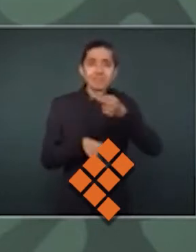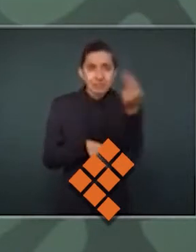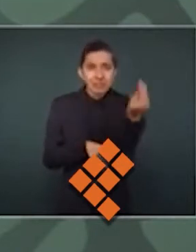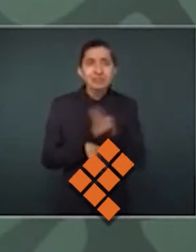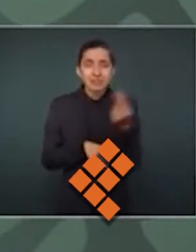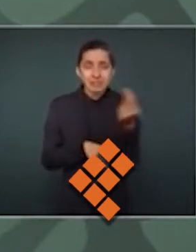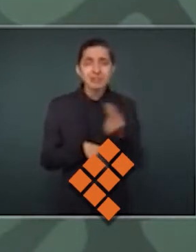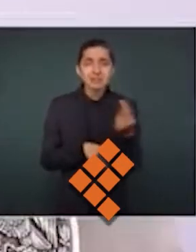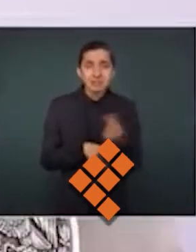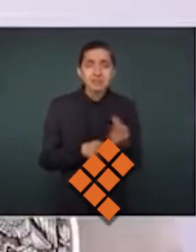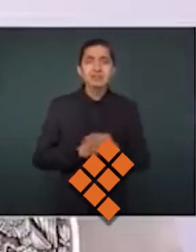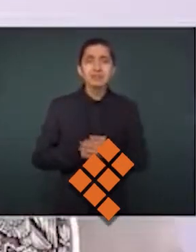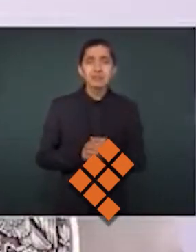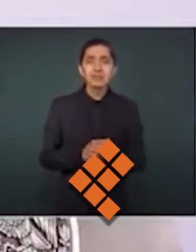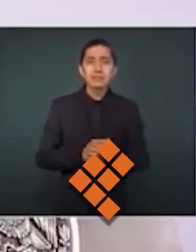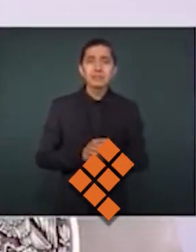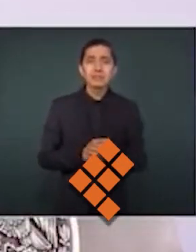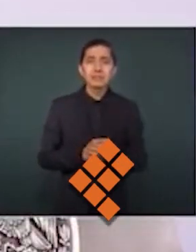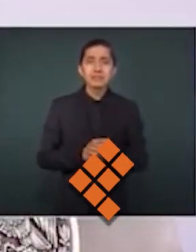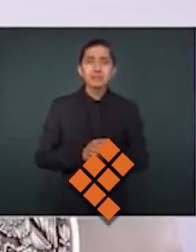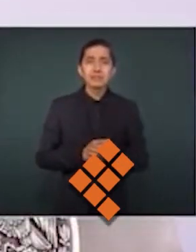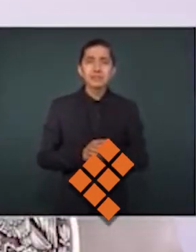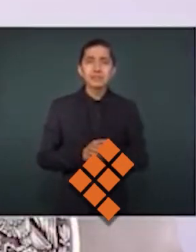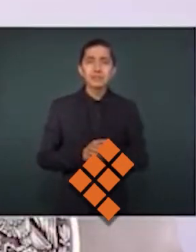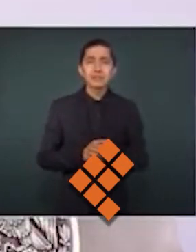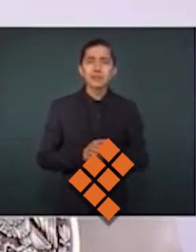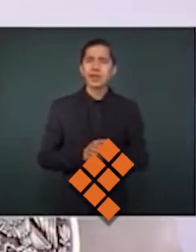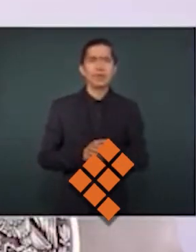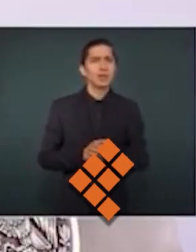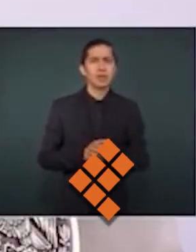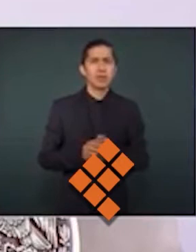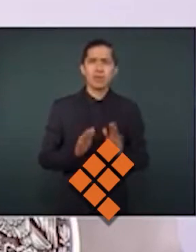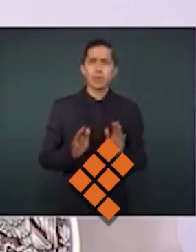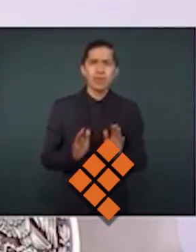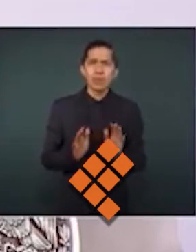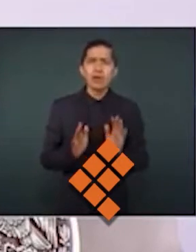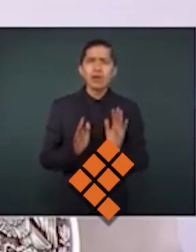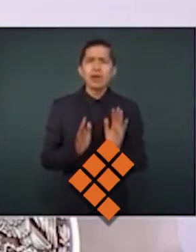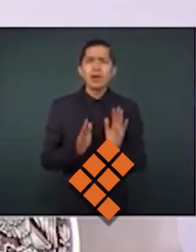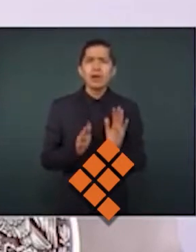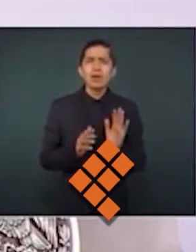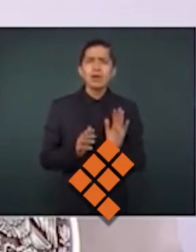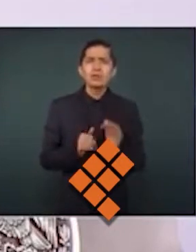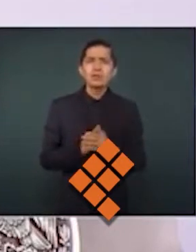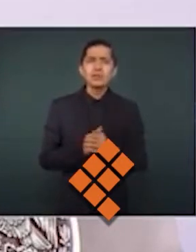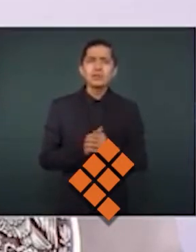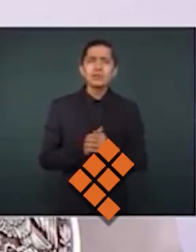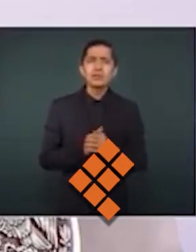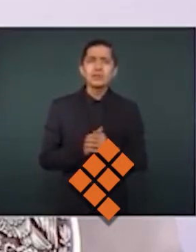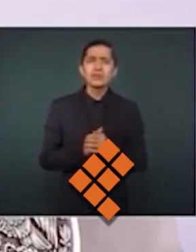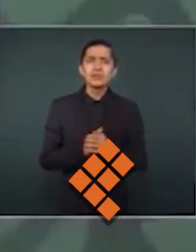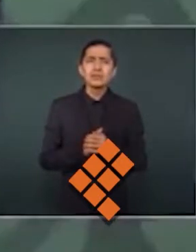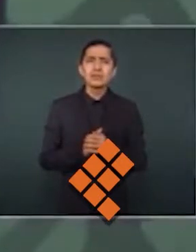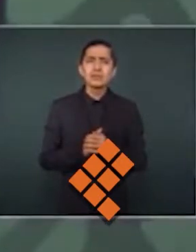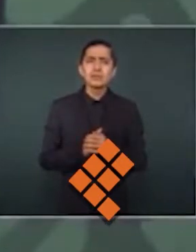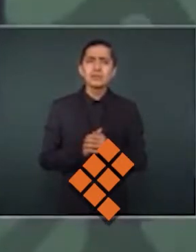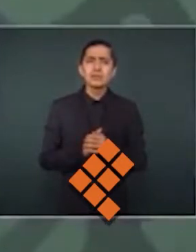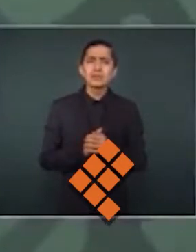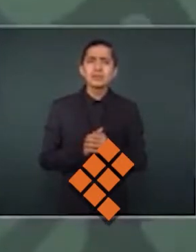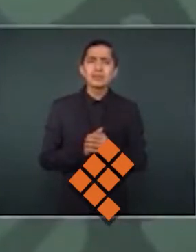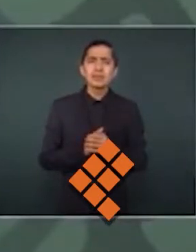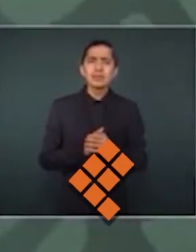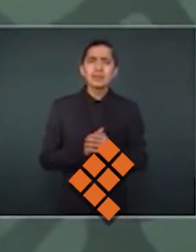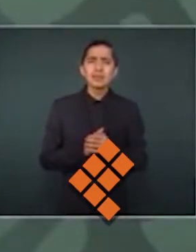rumbo al país vecino del norte, el primer mandatario aseguró que aún no se ha realizado la prueba para detectar si está infectado con el coronavirus,